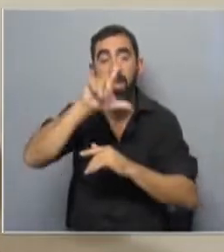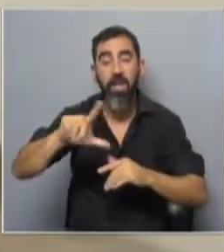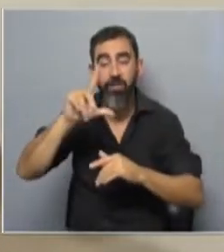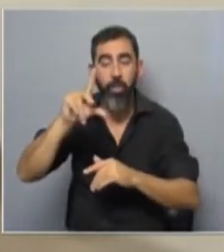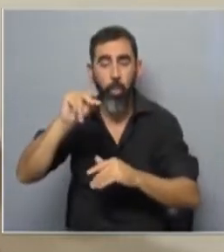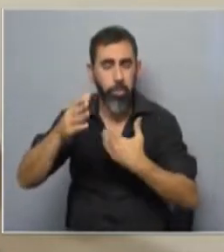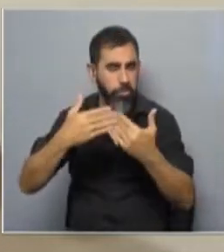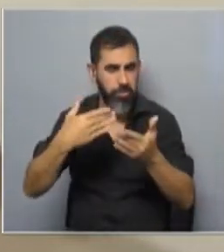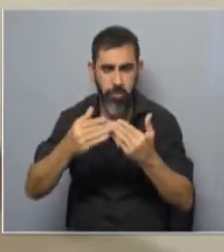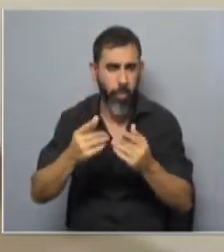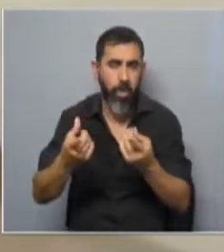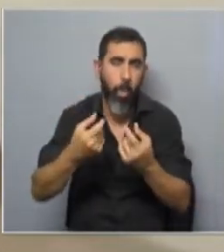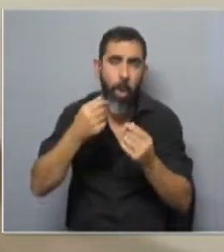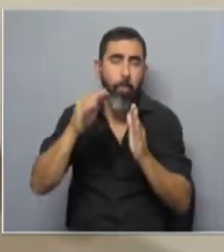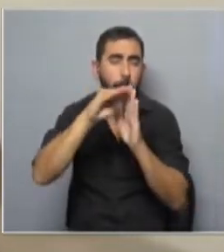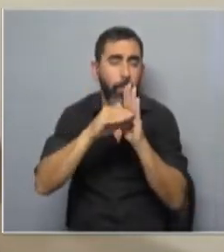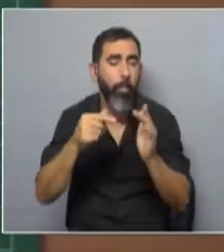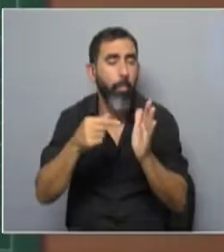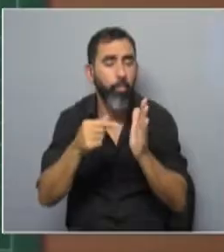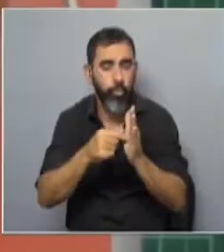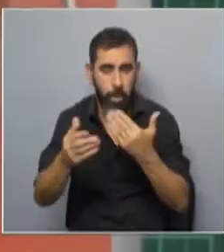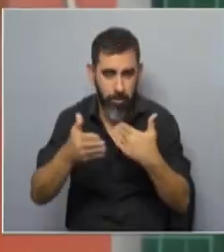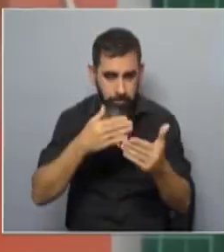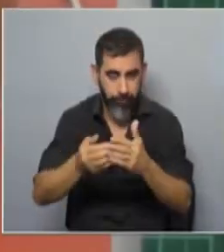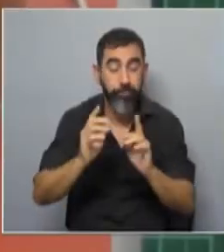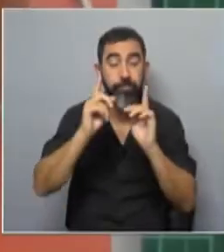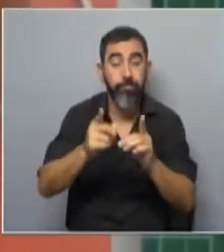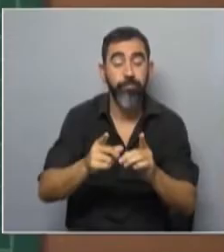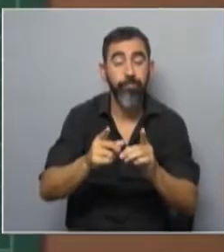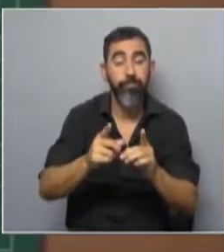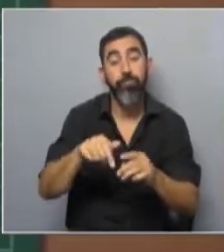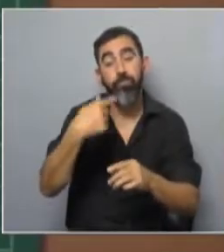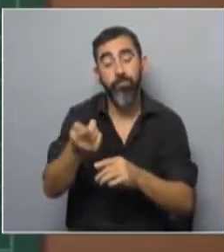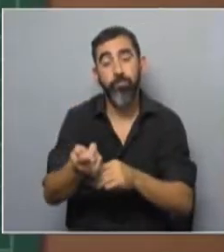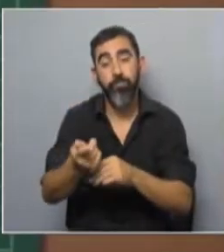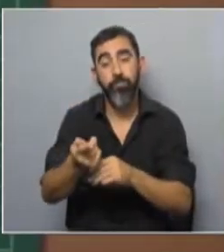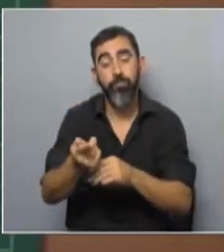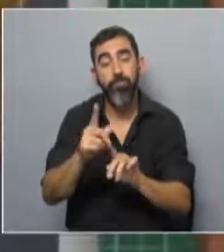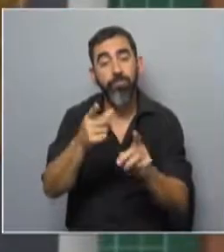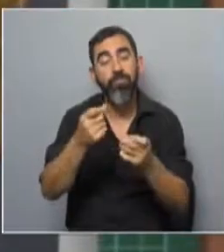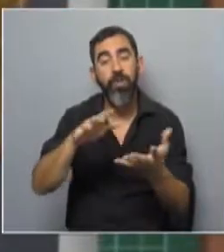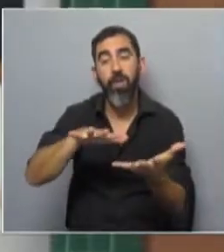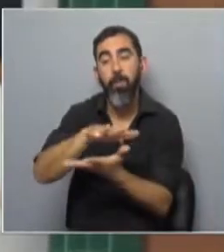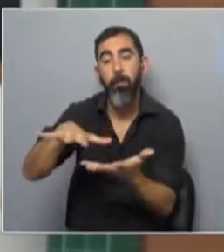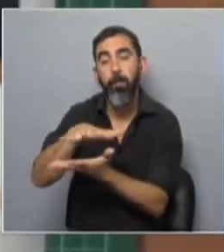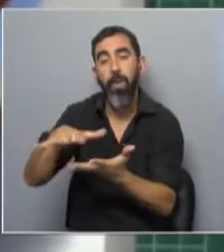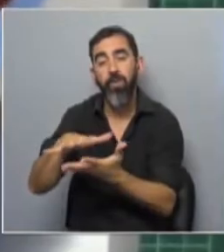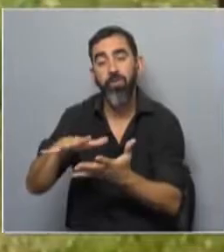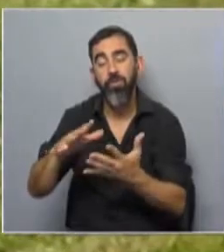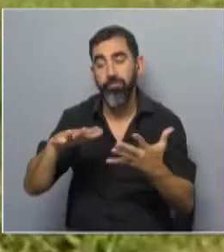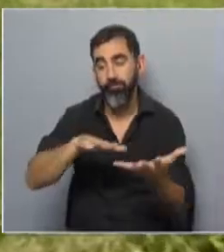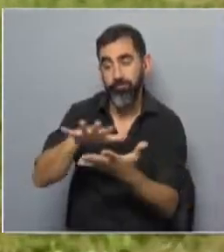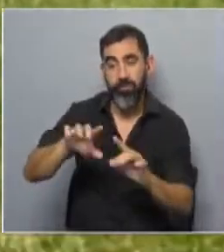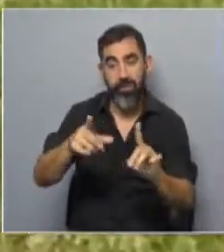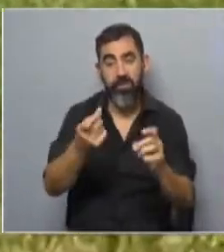requisitos específicos de otros programas, ¿sí? Y después además están los requisitos espaciales, si se quiere, los requisitos físicos que